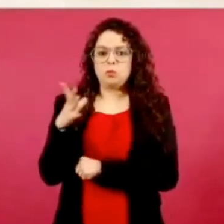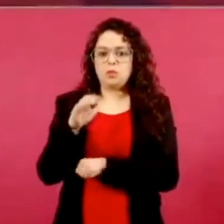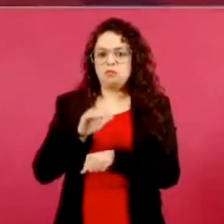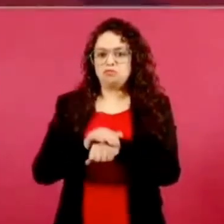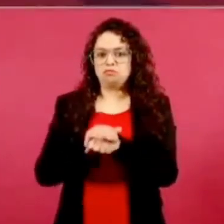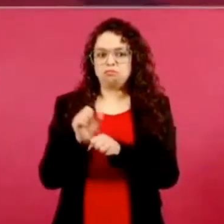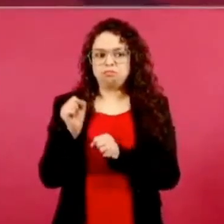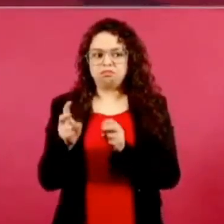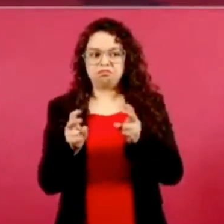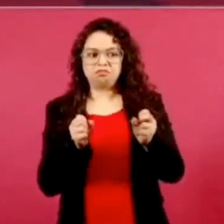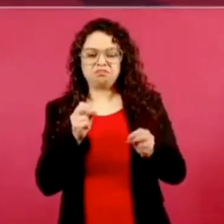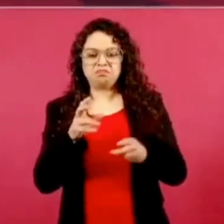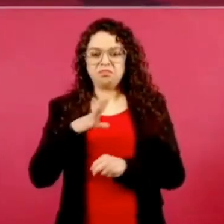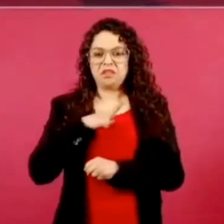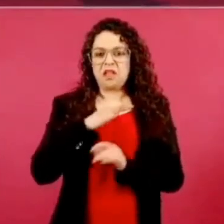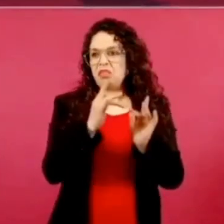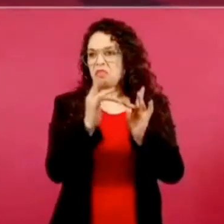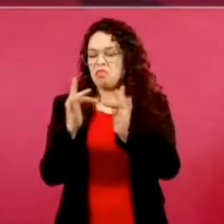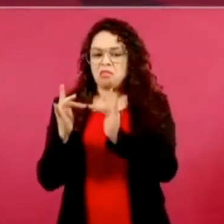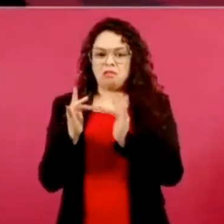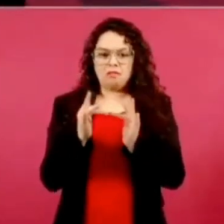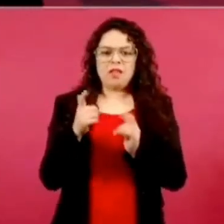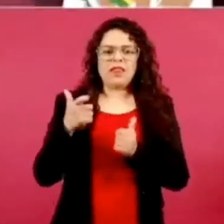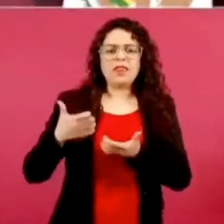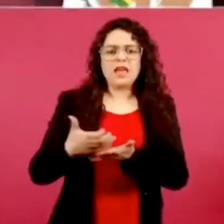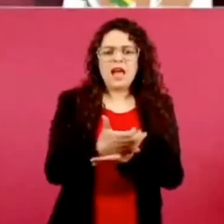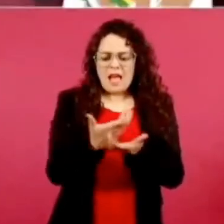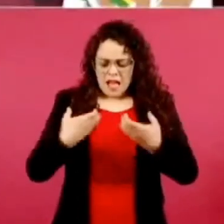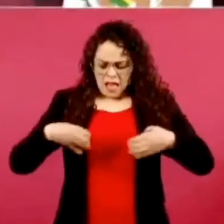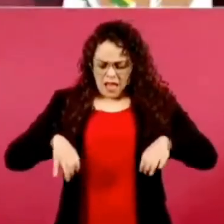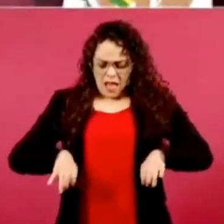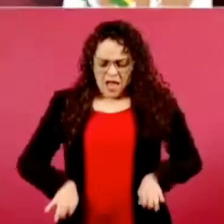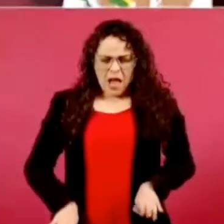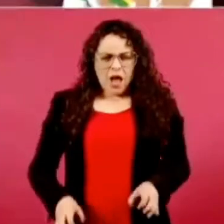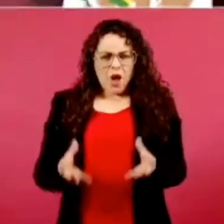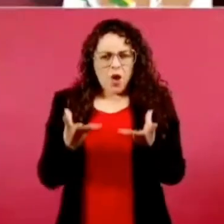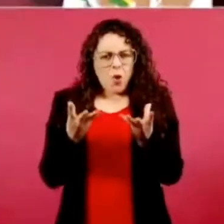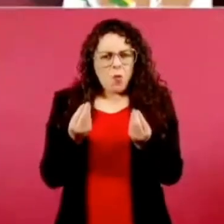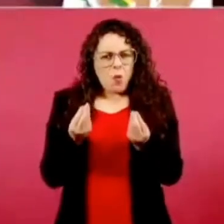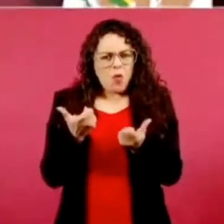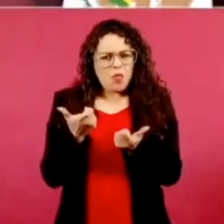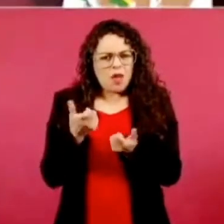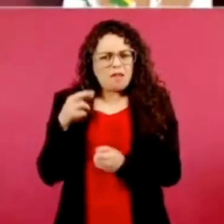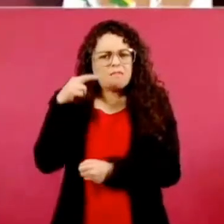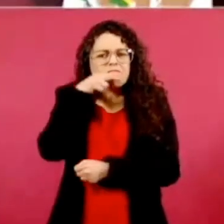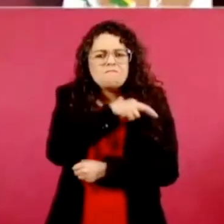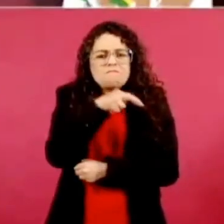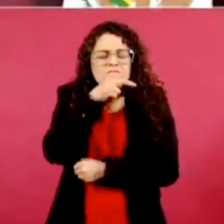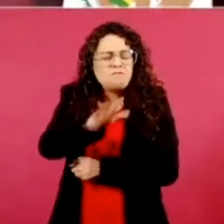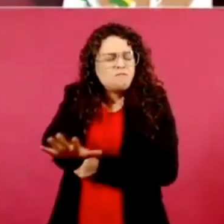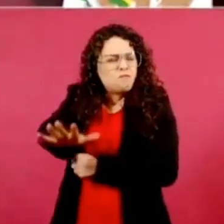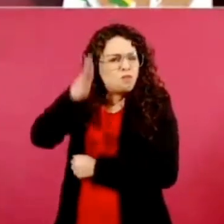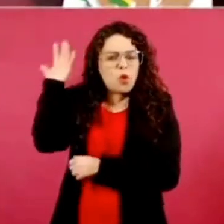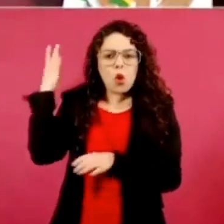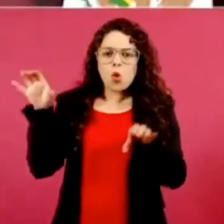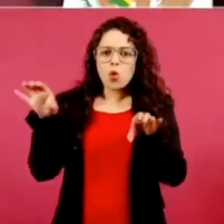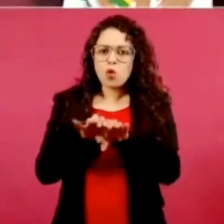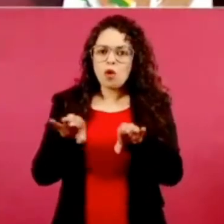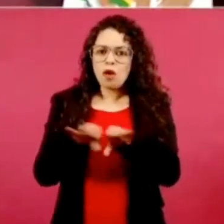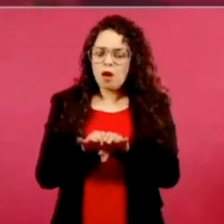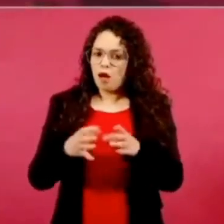hacían sus fortunas de la noche a la mañana, en un abrir y cerrar de ojos, y